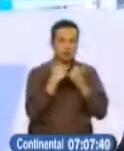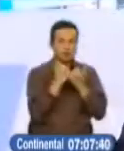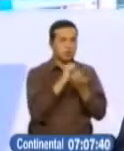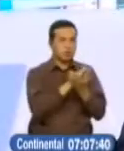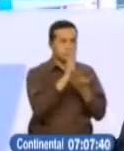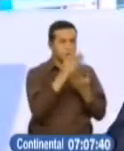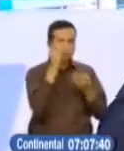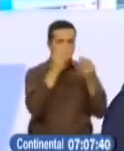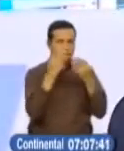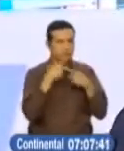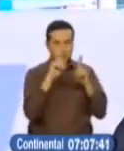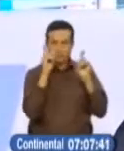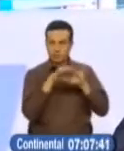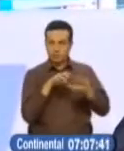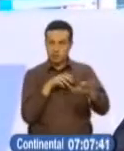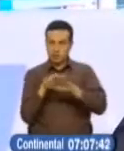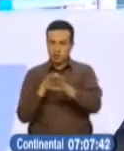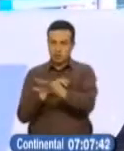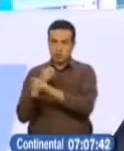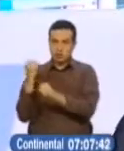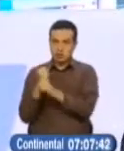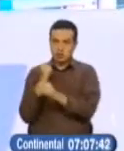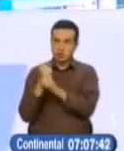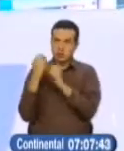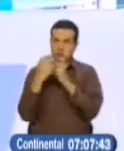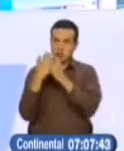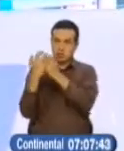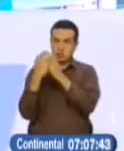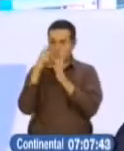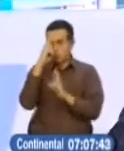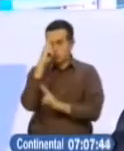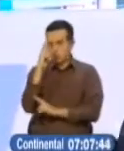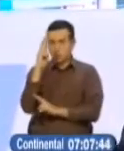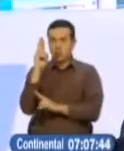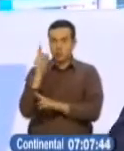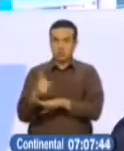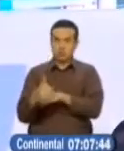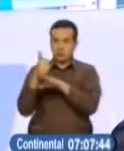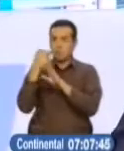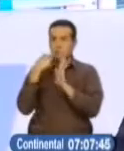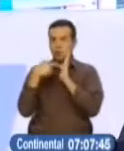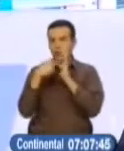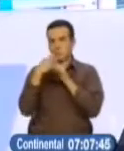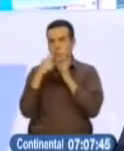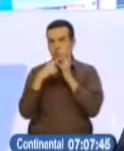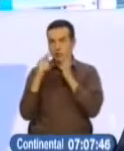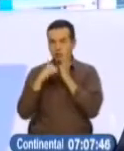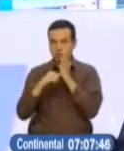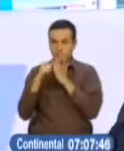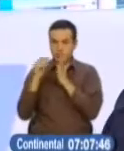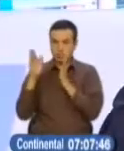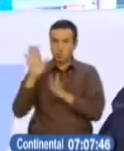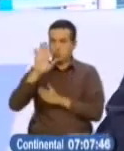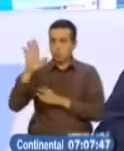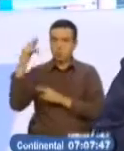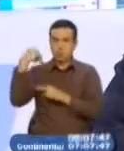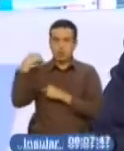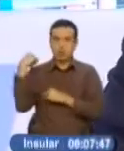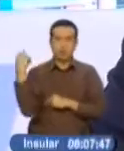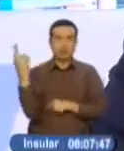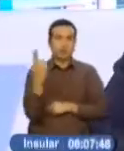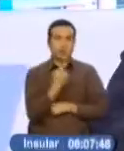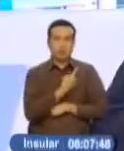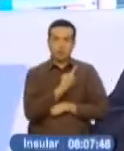del Judicial, para hacer una tarea conjunta en ese sentido, respetando la rectoría que tienen, por ejemplo, los distintos ministerios en ese campo. Nosotros vamos a